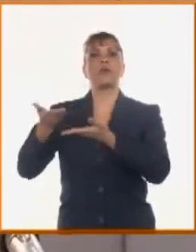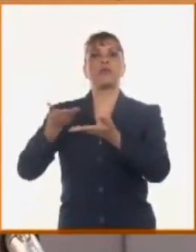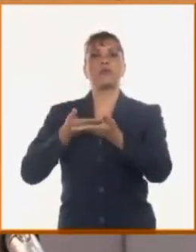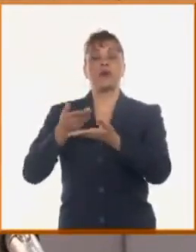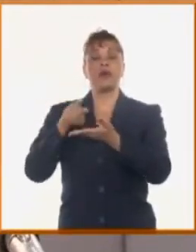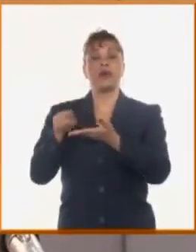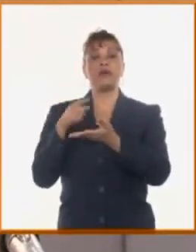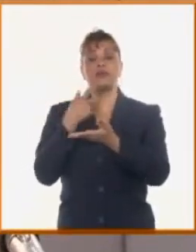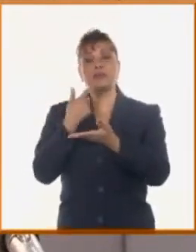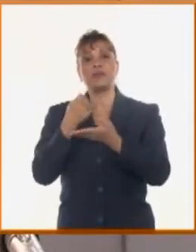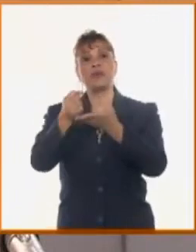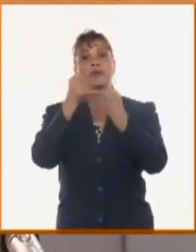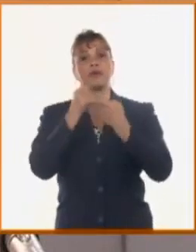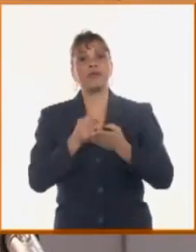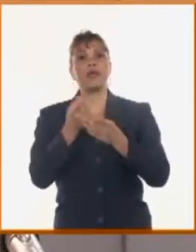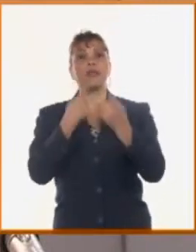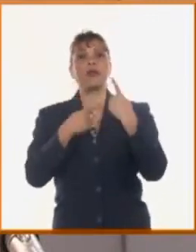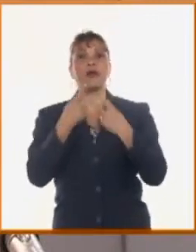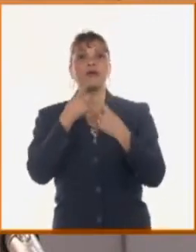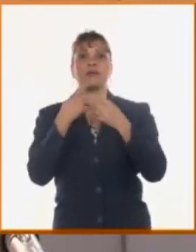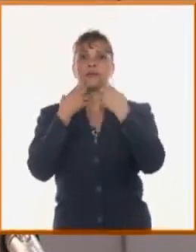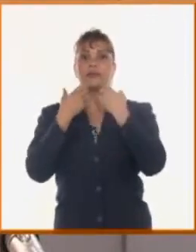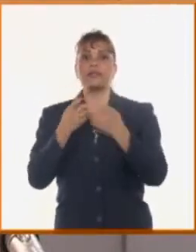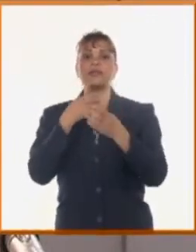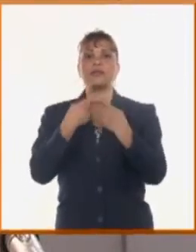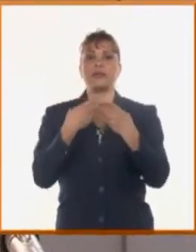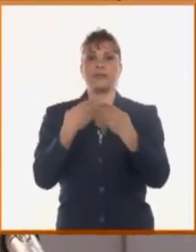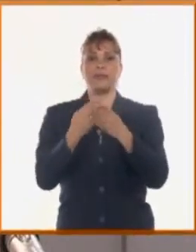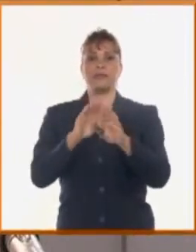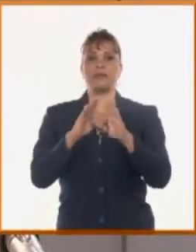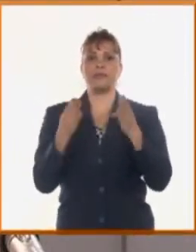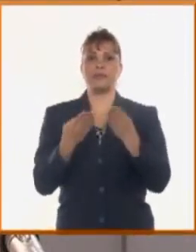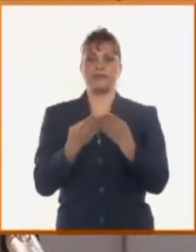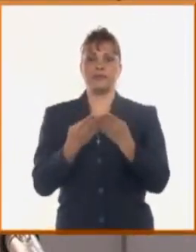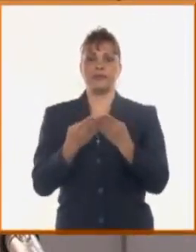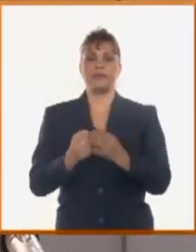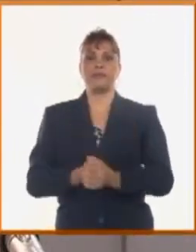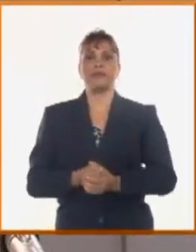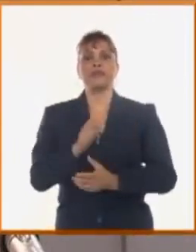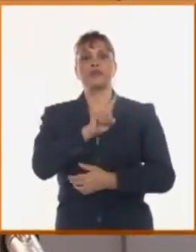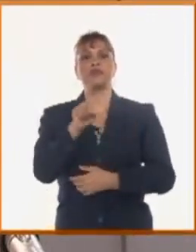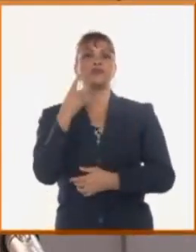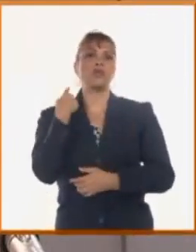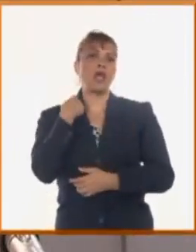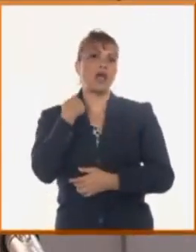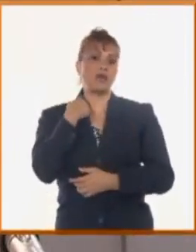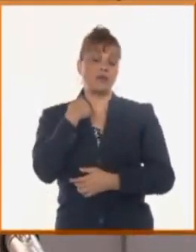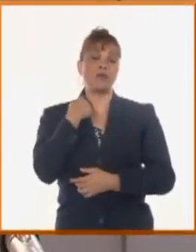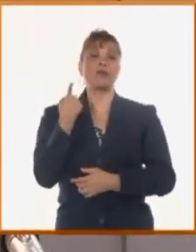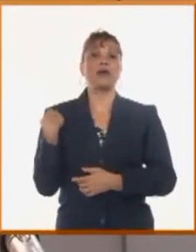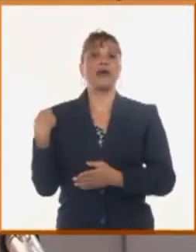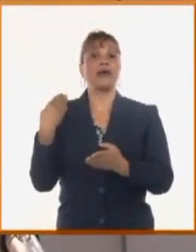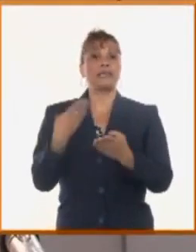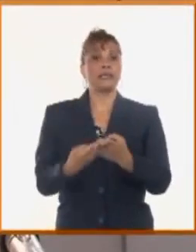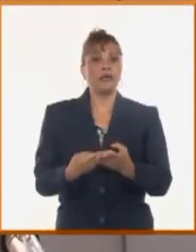ciclo cerrado de la gestión empresarial en sí. Creo que estos 11 años han estado fundamentalmente